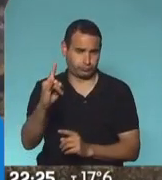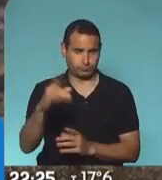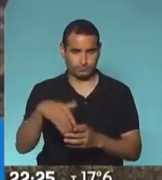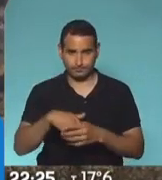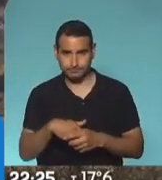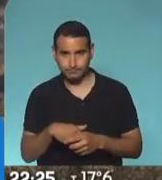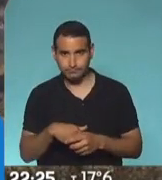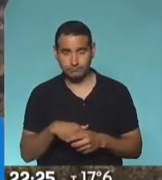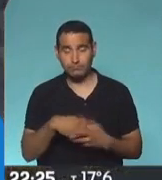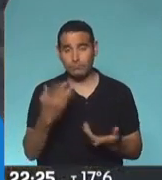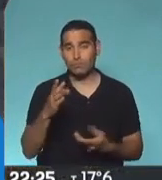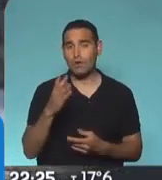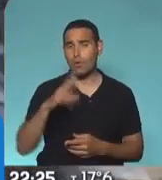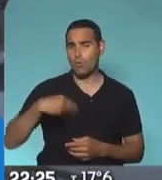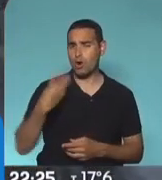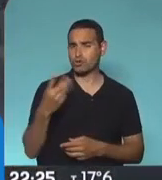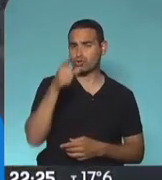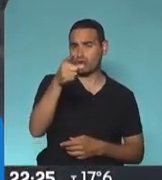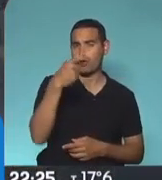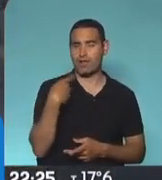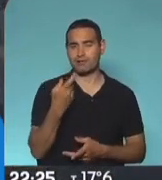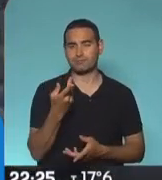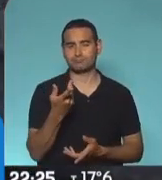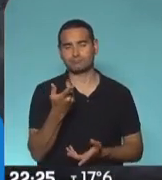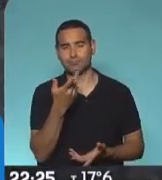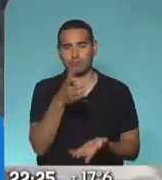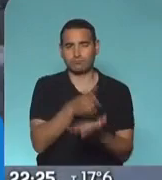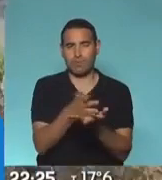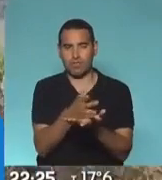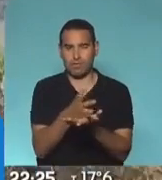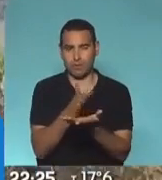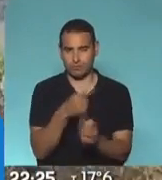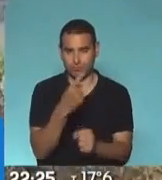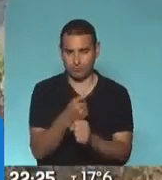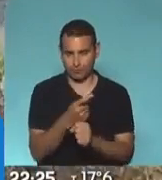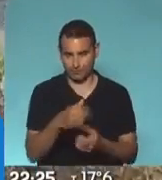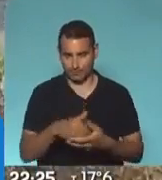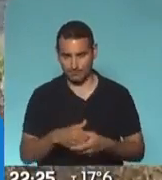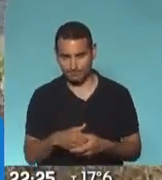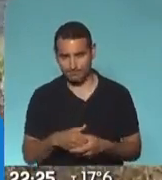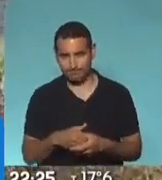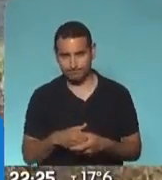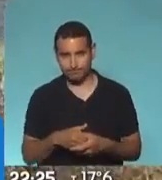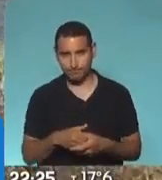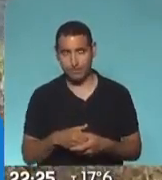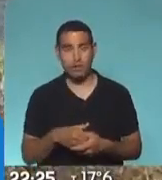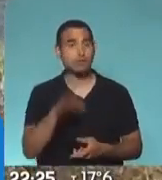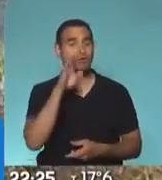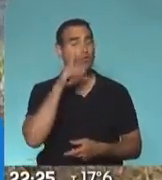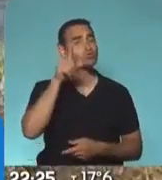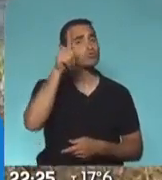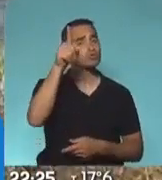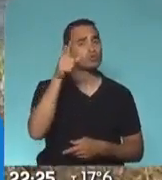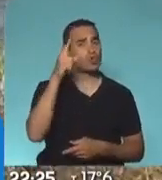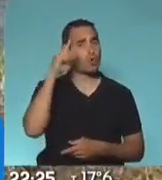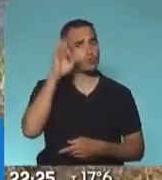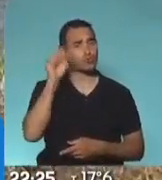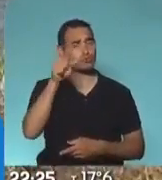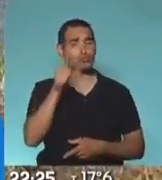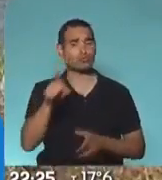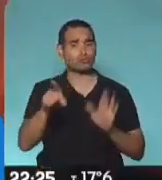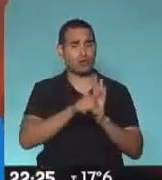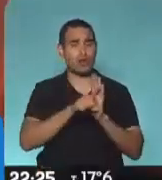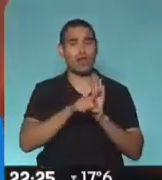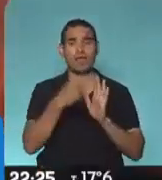posibilidad de que Washington actúe como árbitro en la histórica disputa. La posición legal de Estados Unidos de rechazo a los